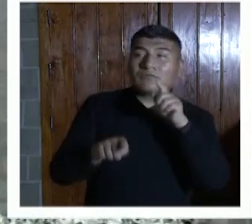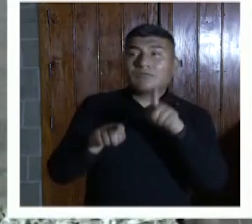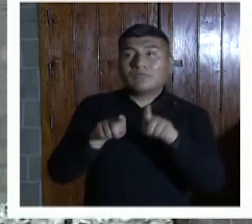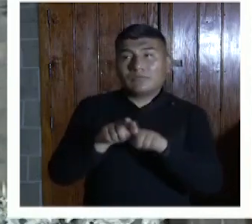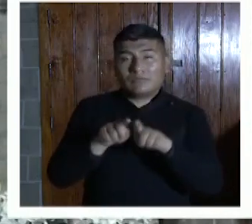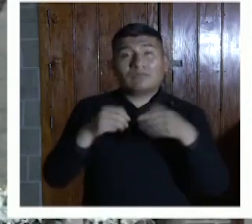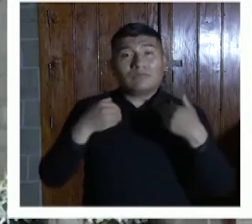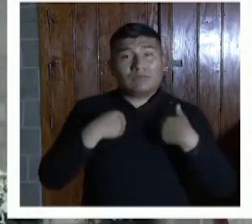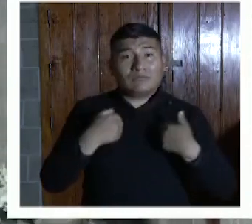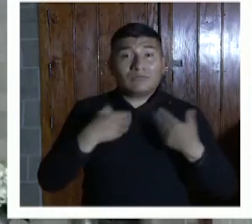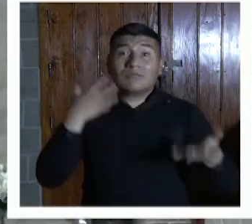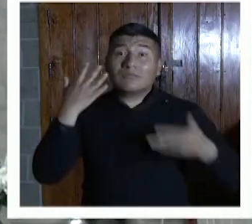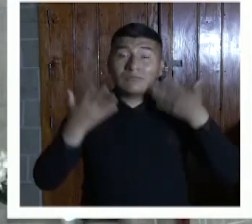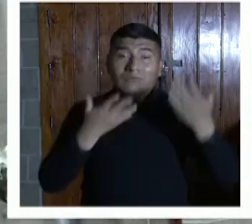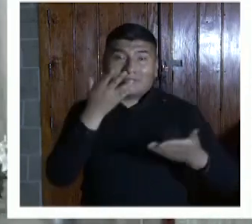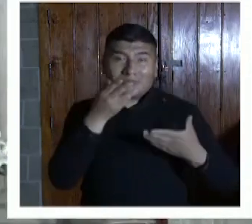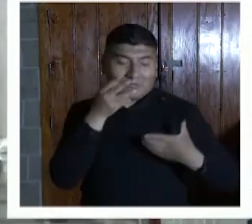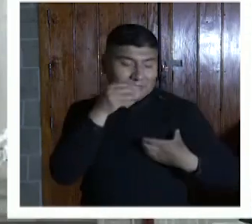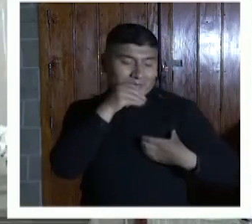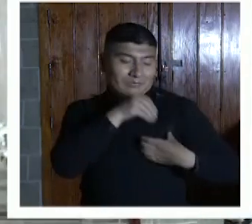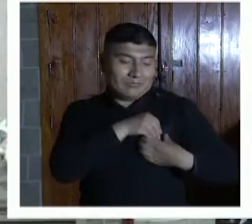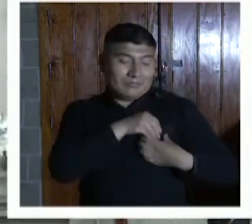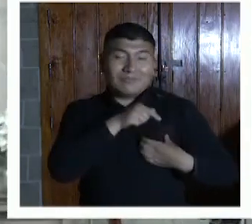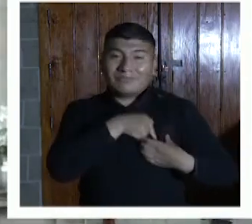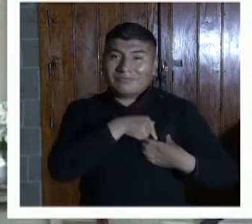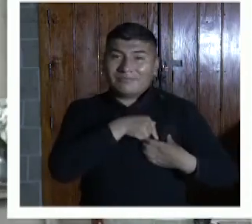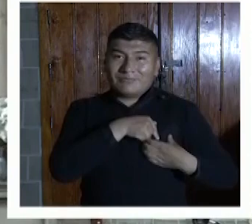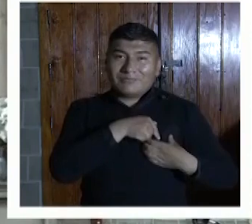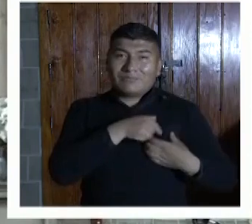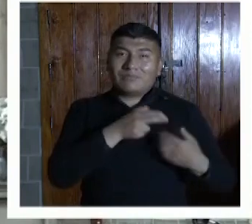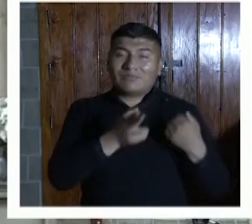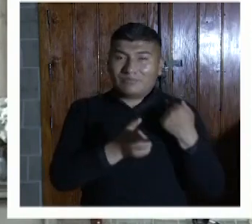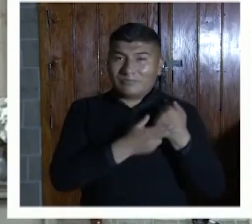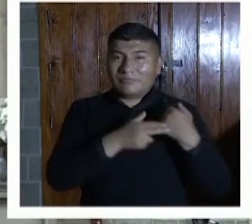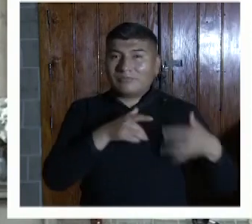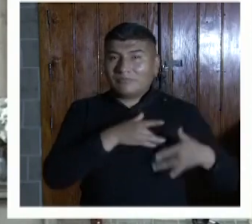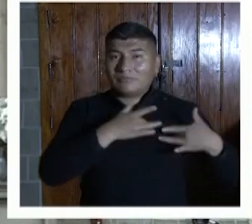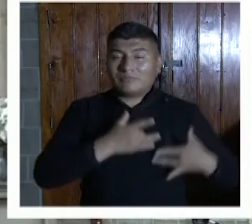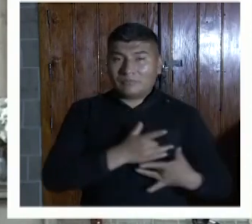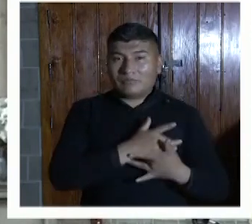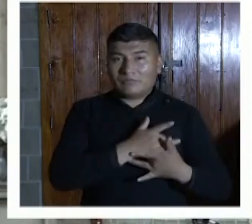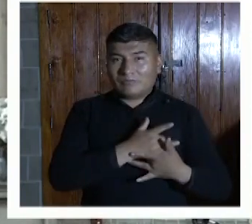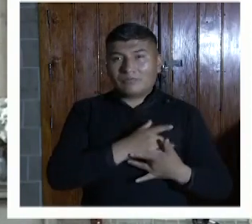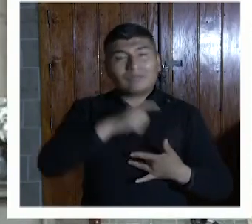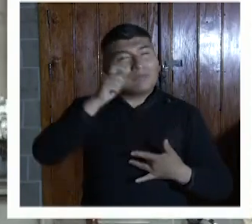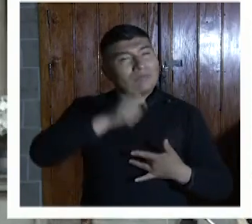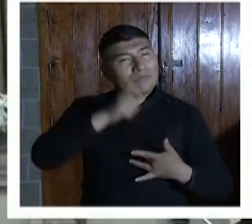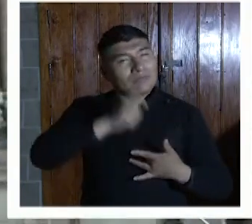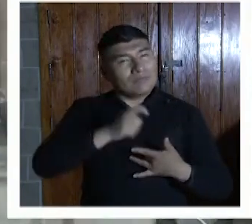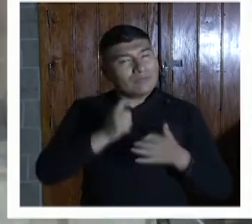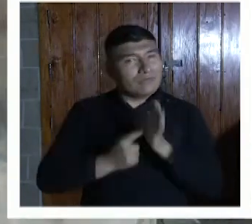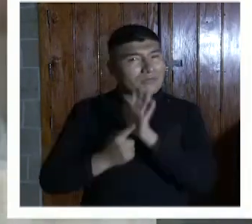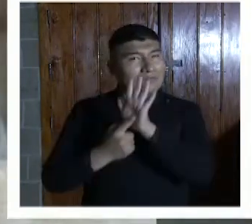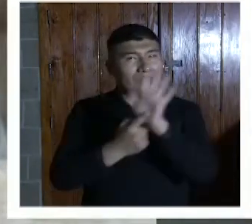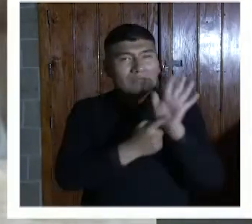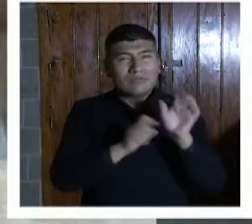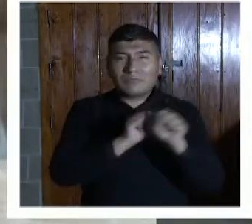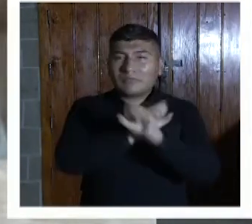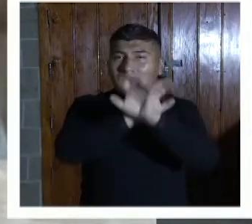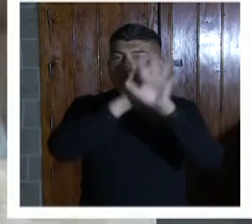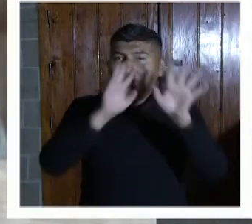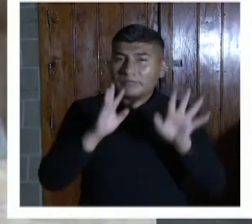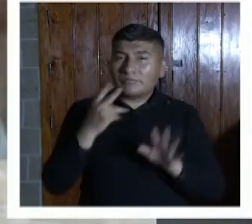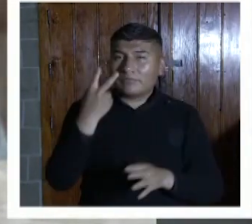corazón no se lo puede guardar. Se tiene que notar. Se tiene que notar la pasión por la